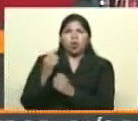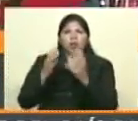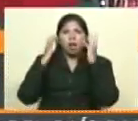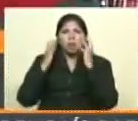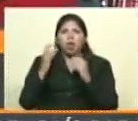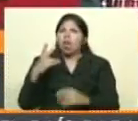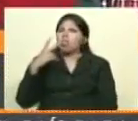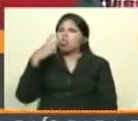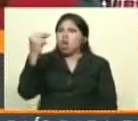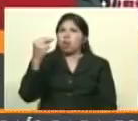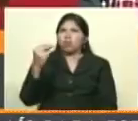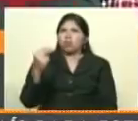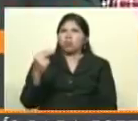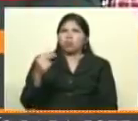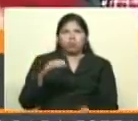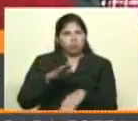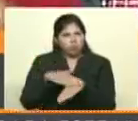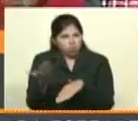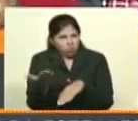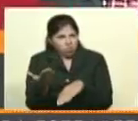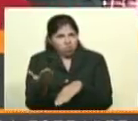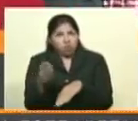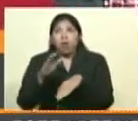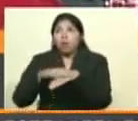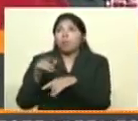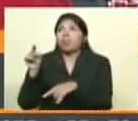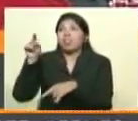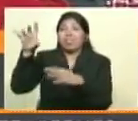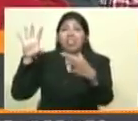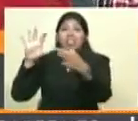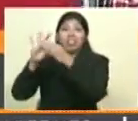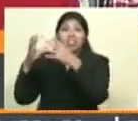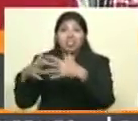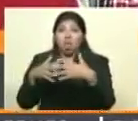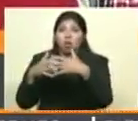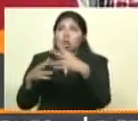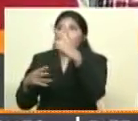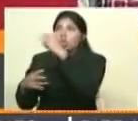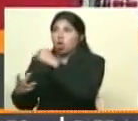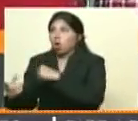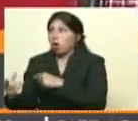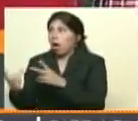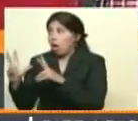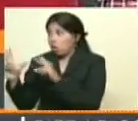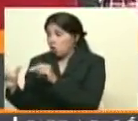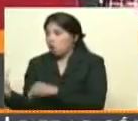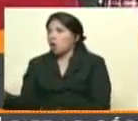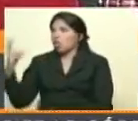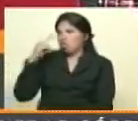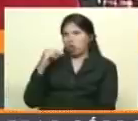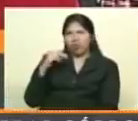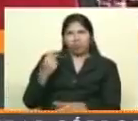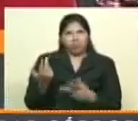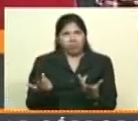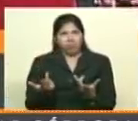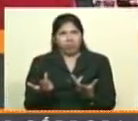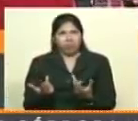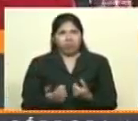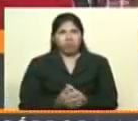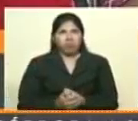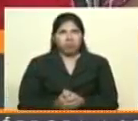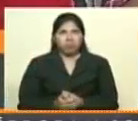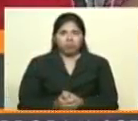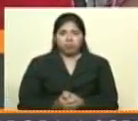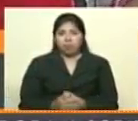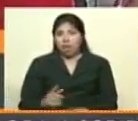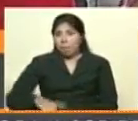no? ¿Por qué? Porque el gringo le dijo a Ramos Alup que no. Es vergonzante, es vergonzante. La MUD no sabe para dónde